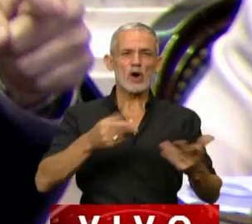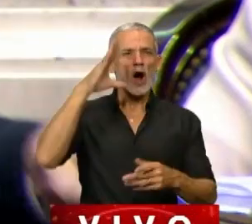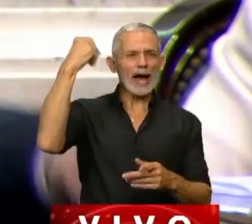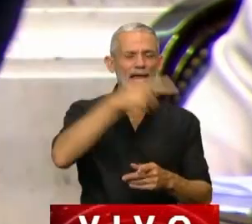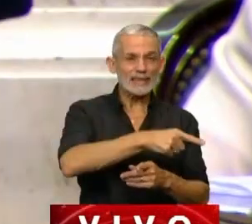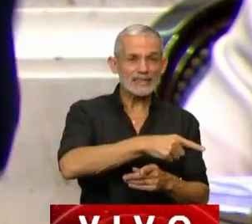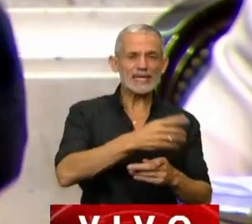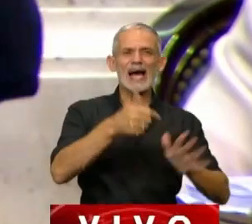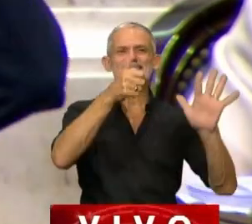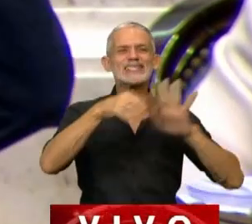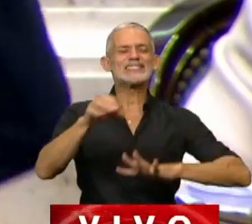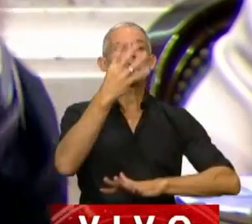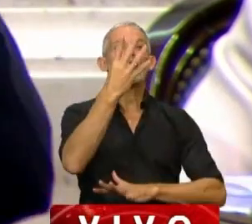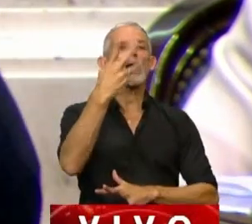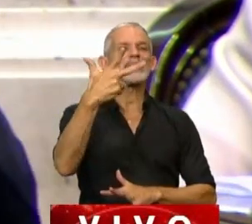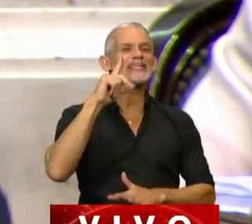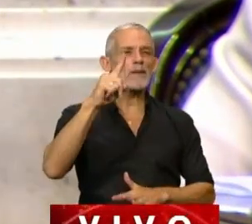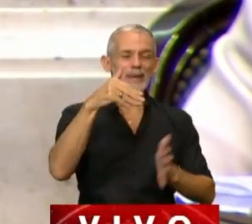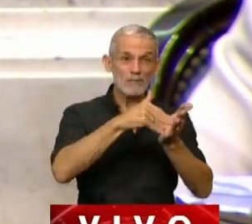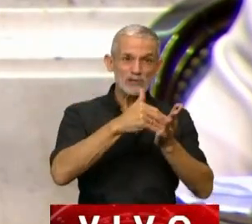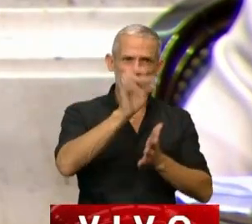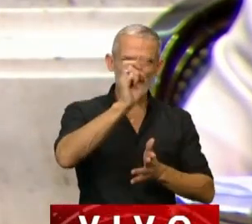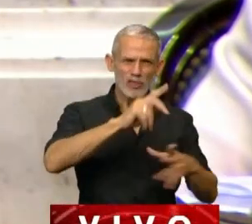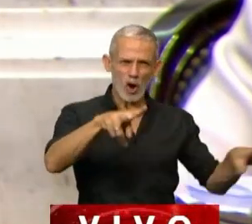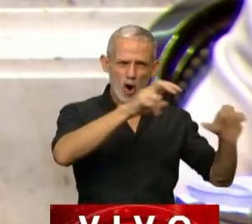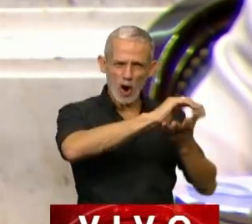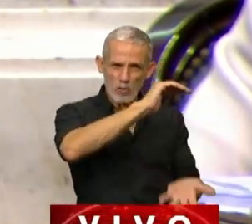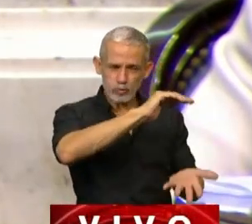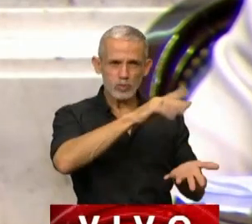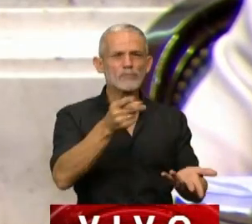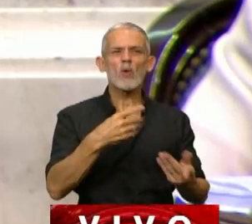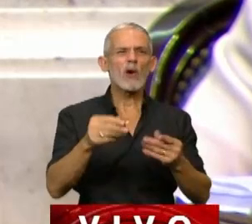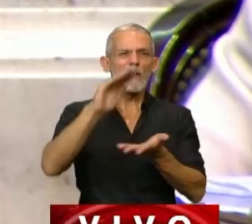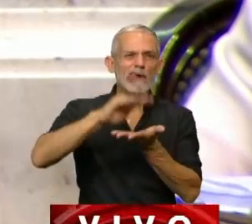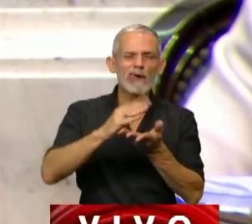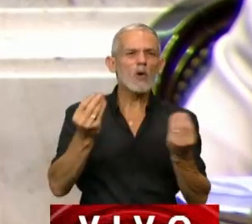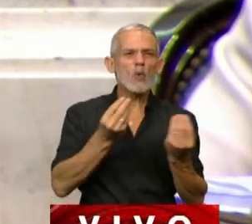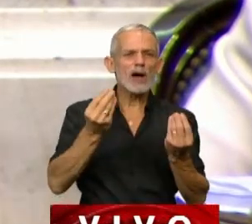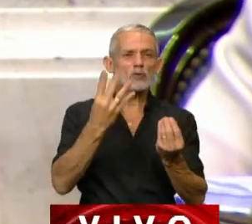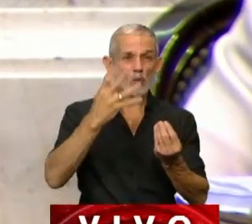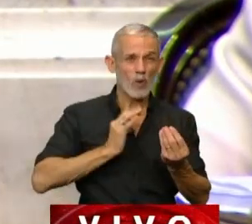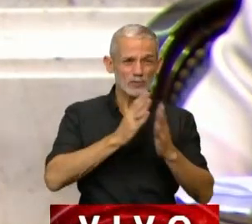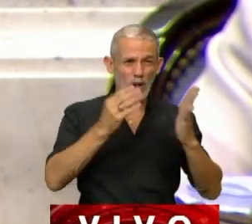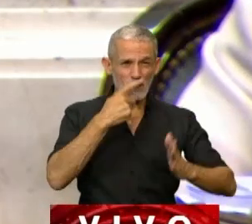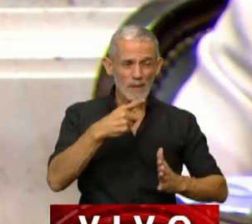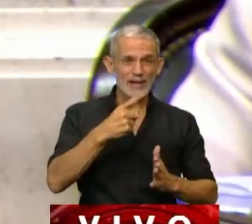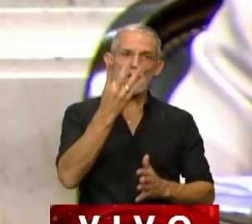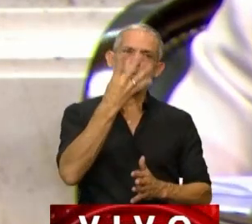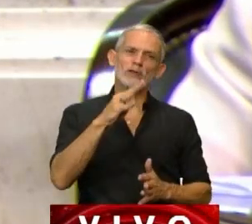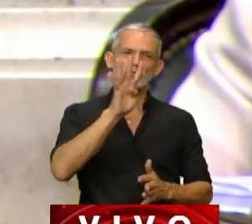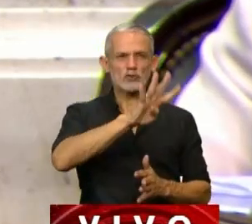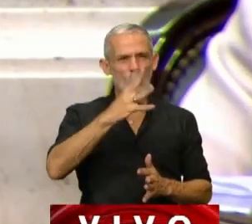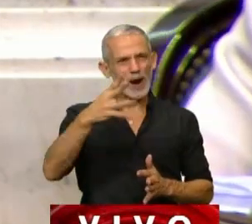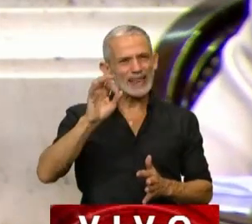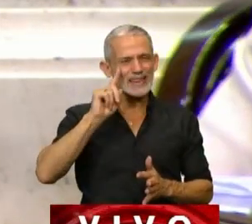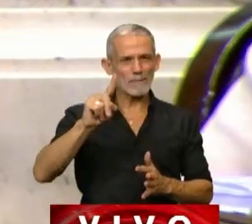Cristina, 643 mil millones de dólares. ¿Con cuánto lo dejaron? Con 440